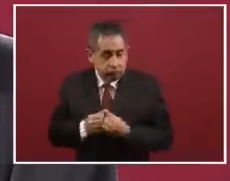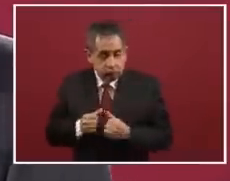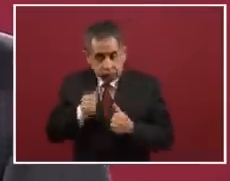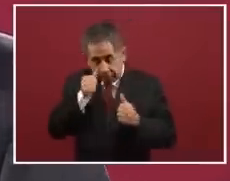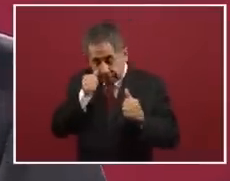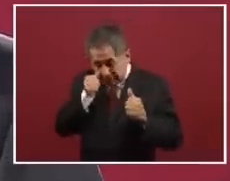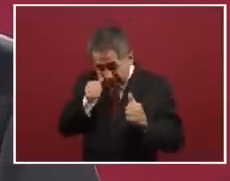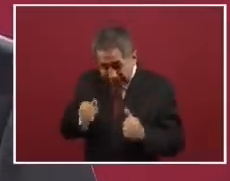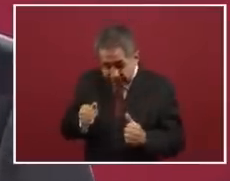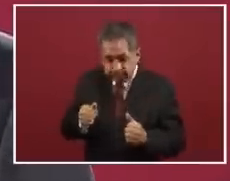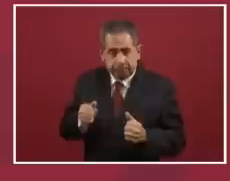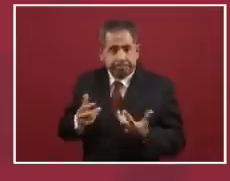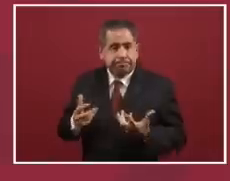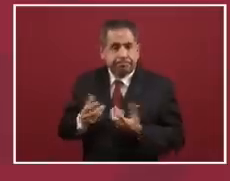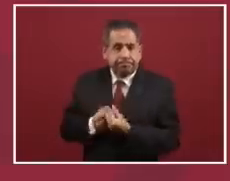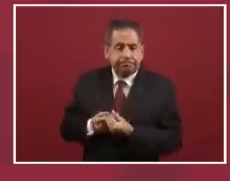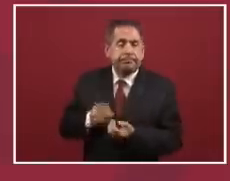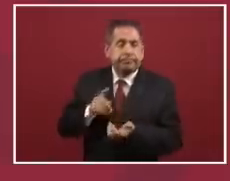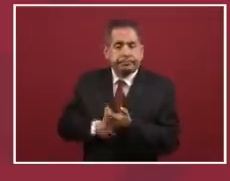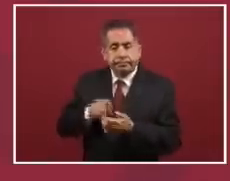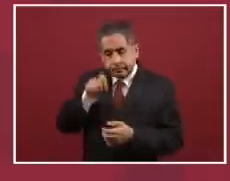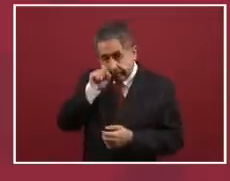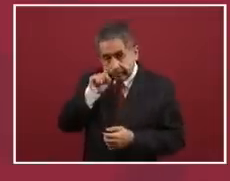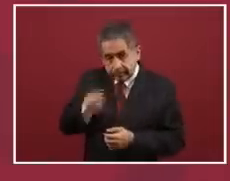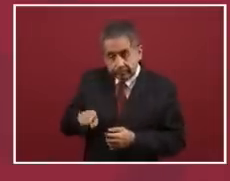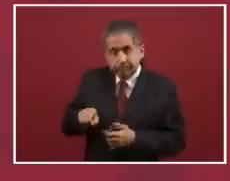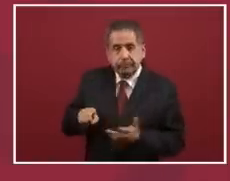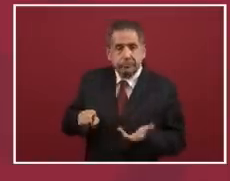se van a dedicar